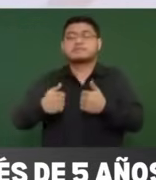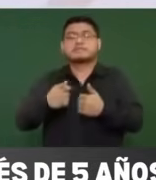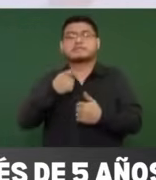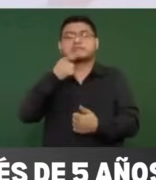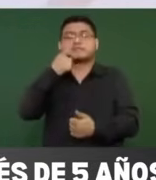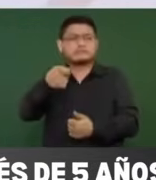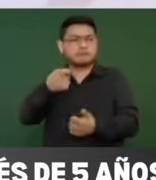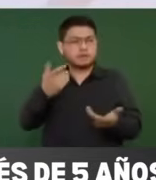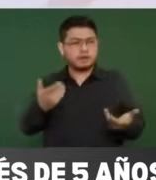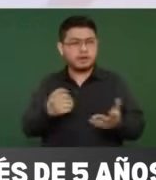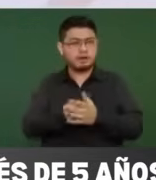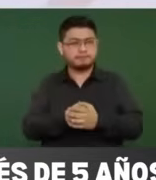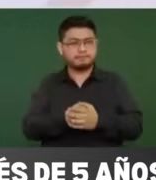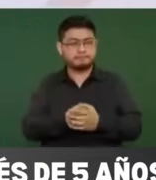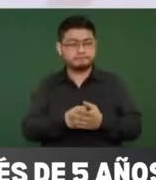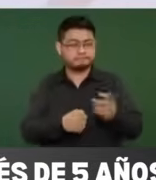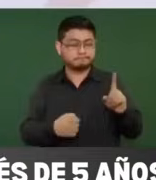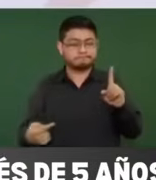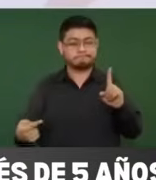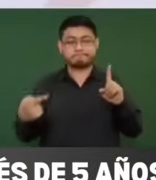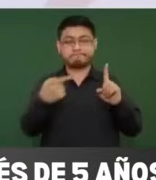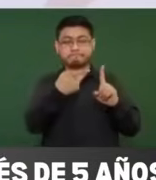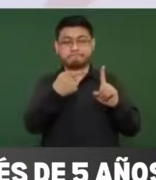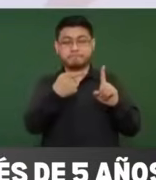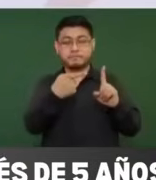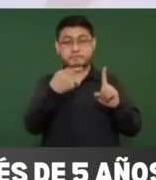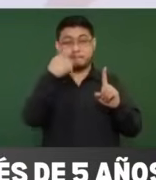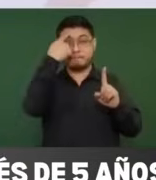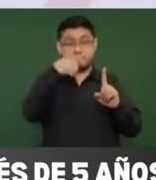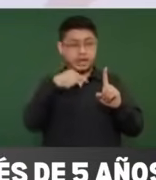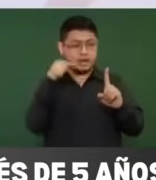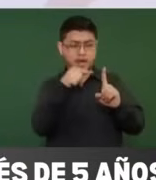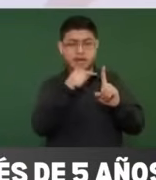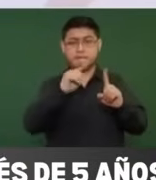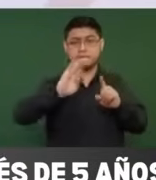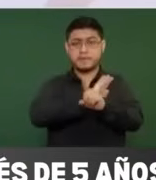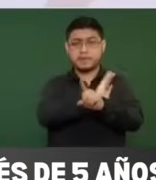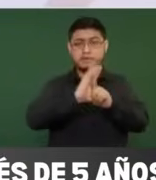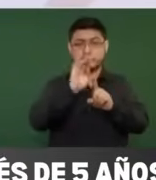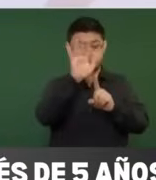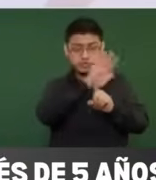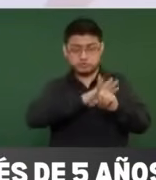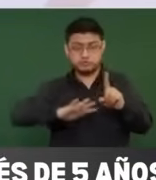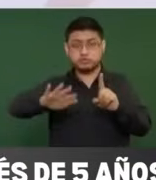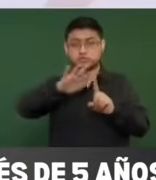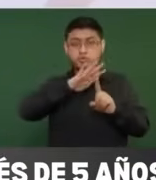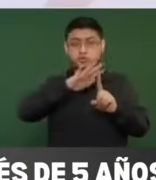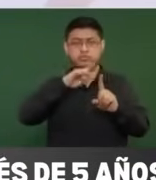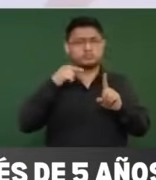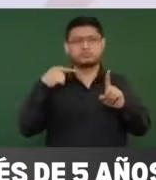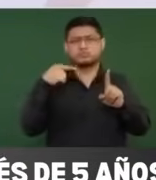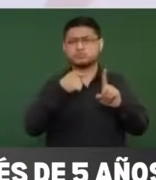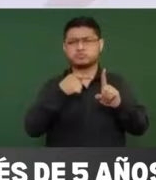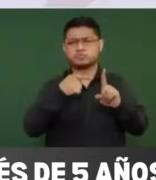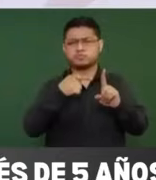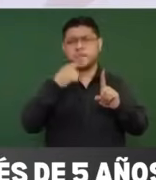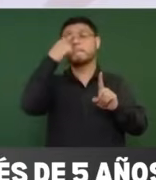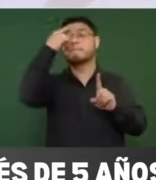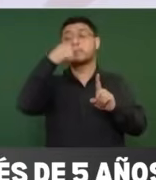lema, el principio de que por el bien de todos, por el bien de